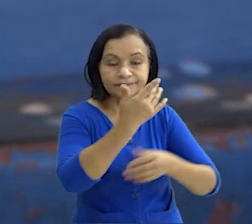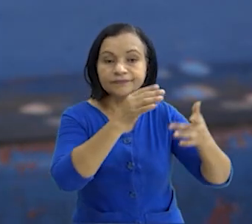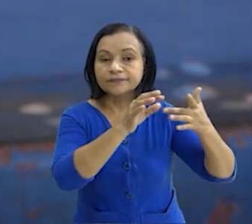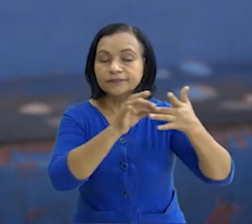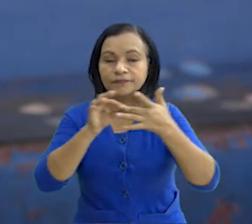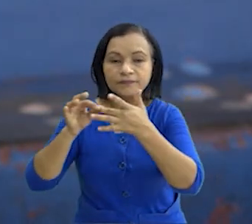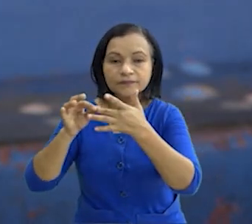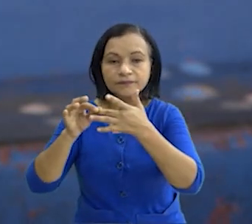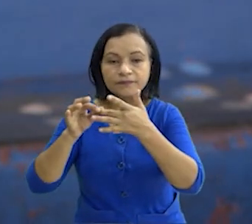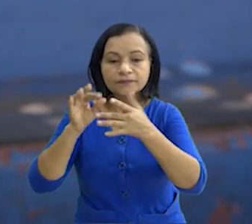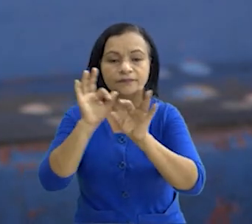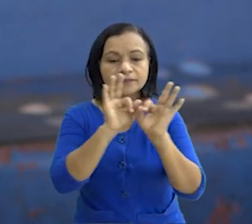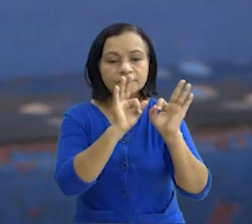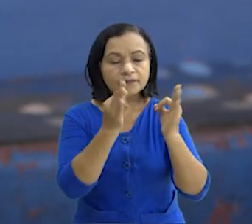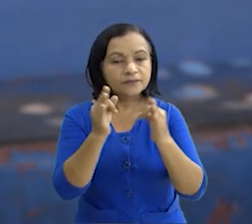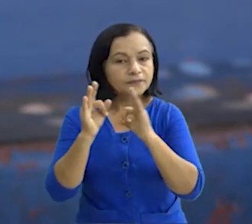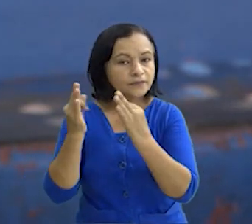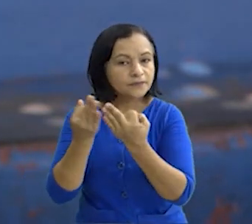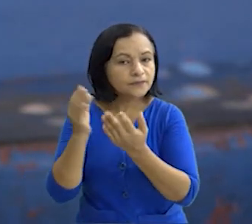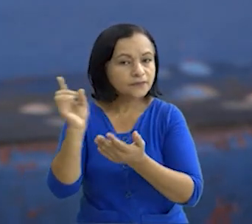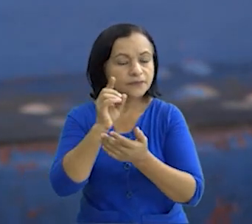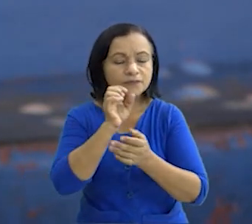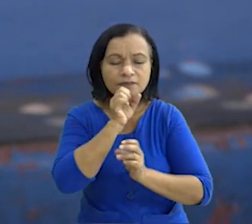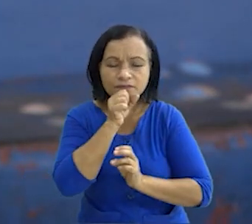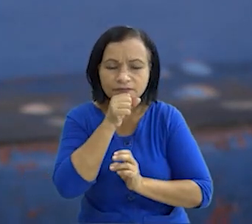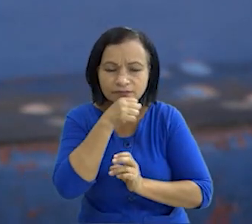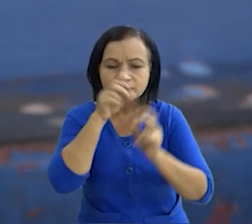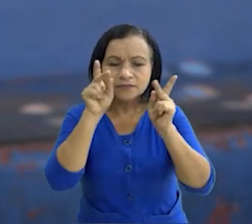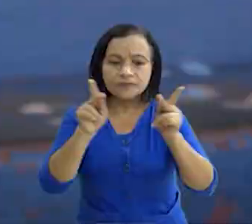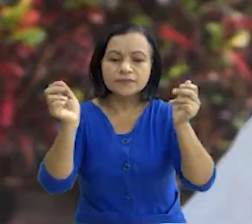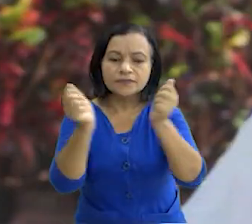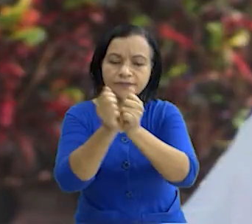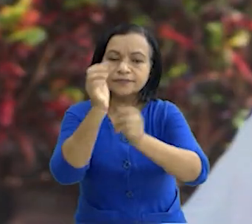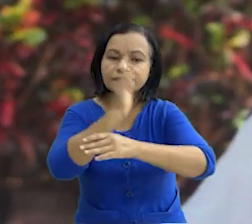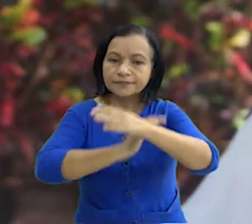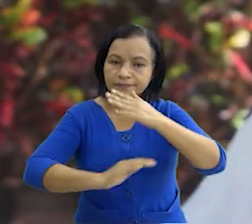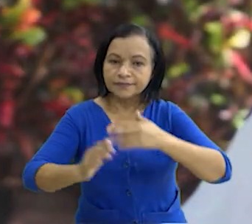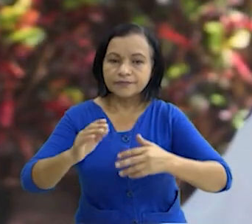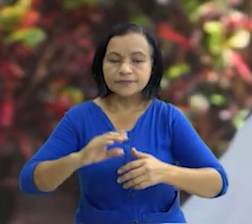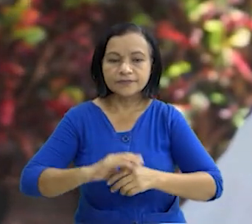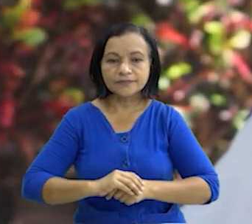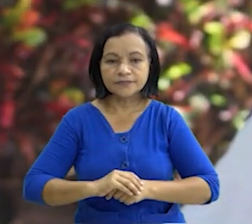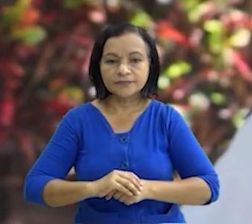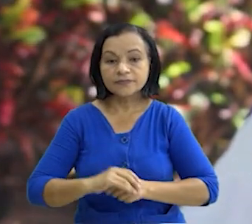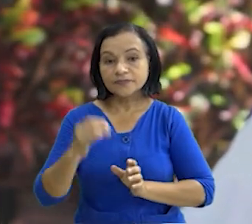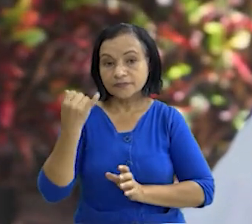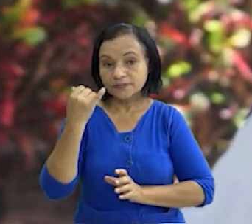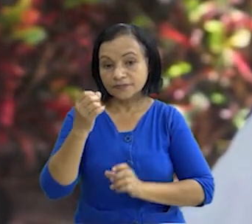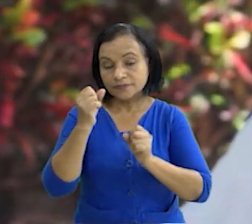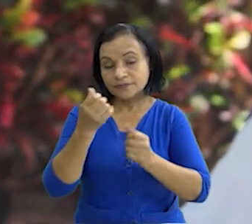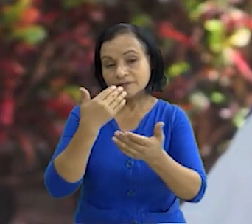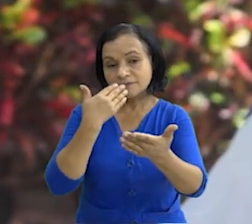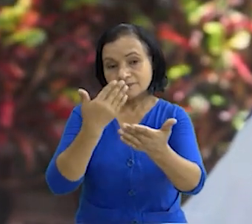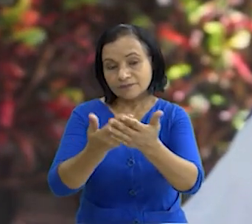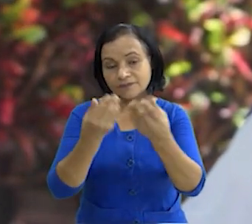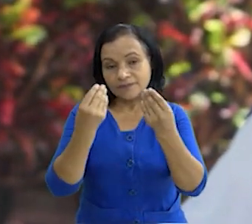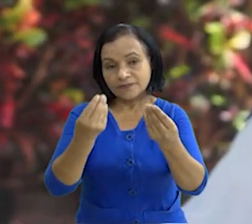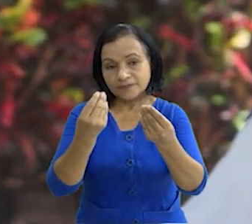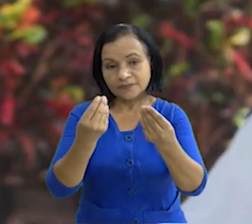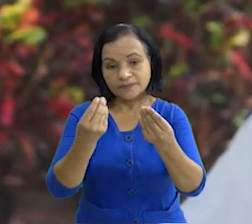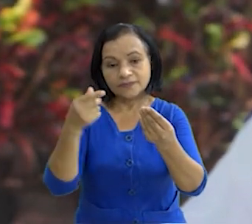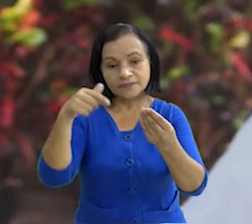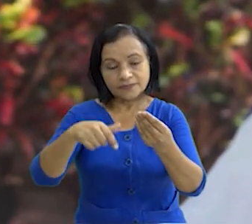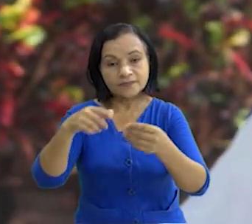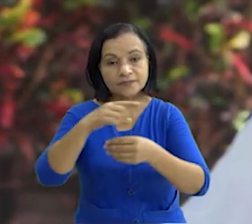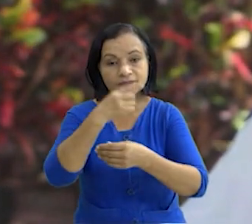especialmente en aquella familia donde hay ancianos o personas con discapacidad. Así es, compañero, muchísimas gracias por habernos